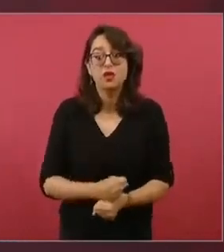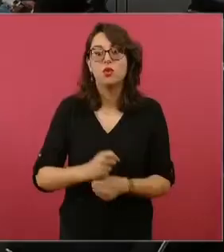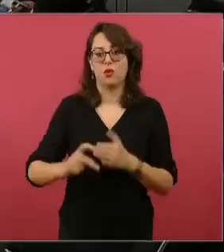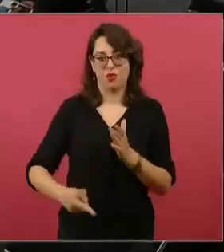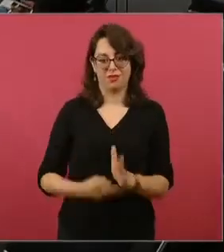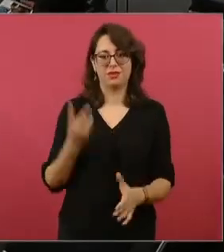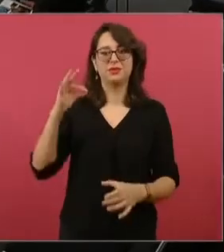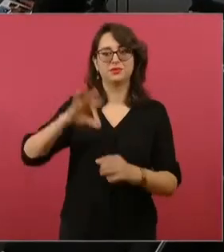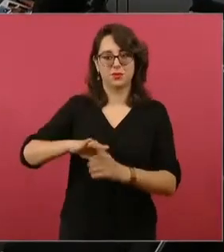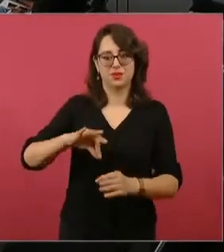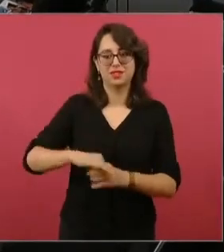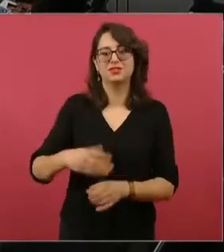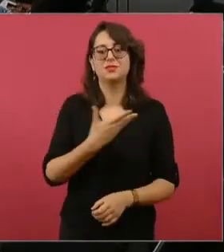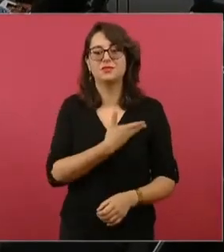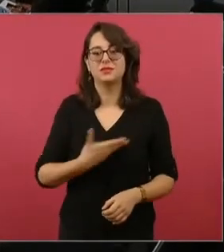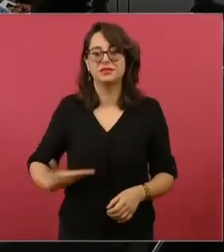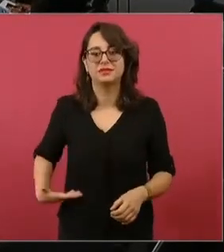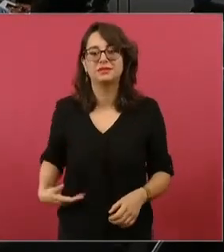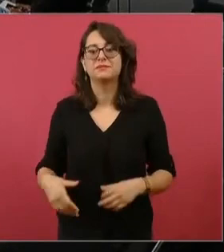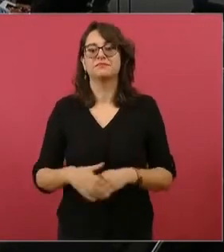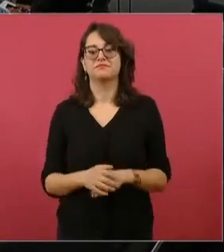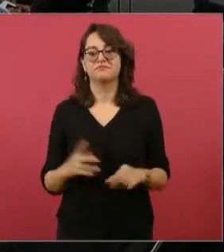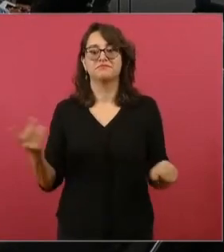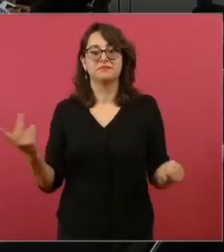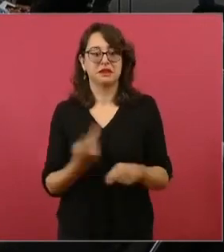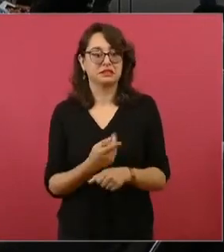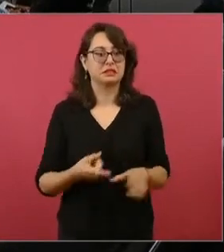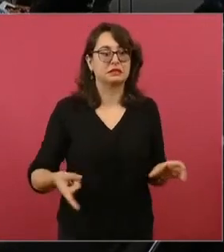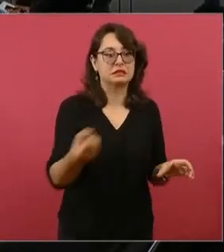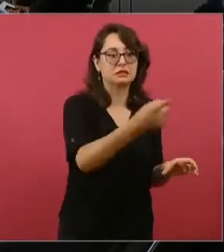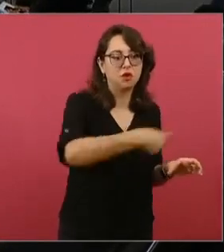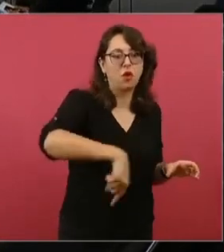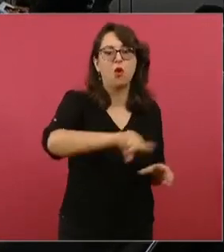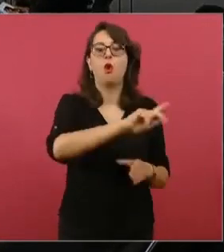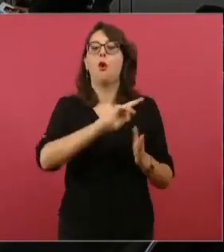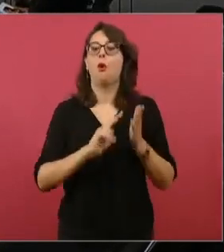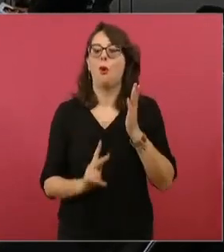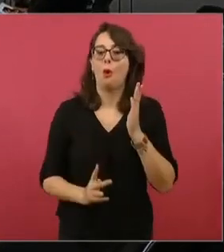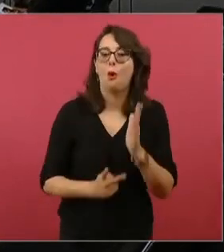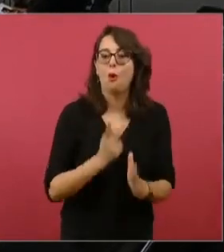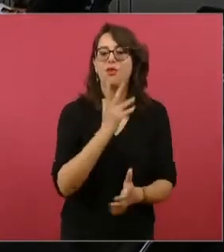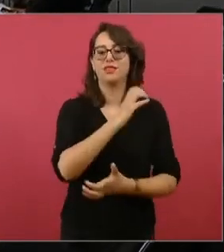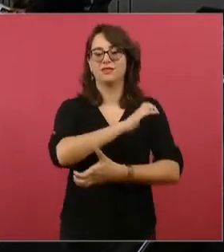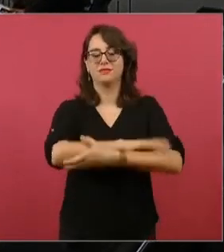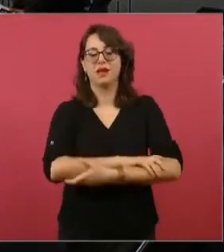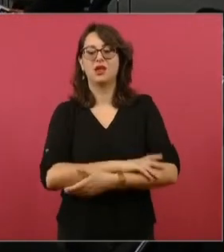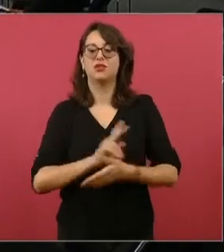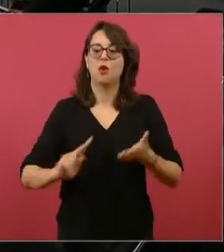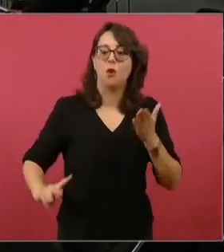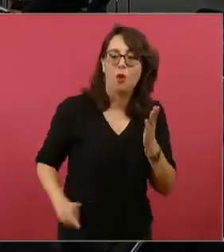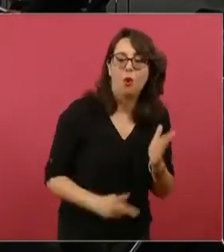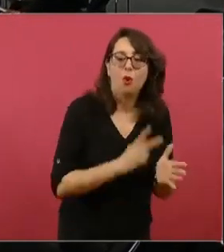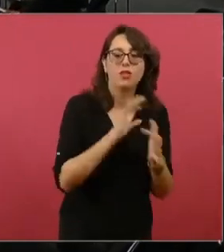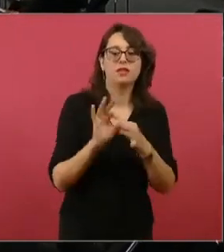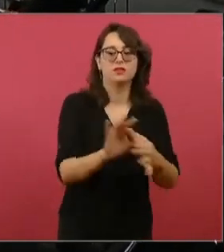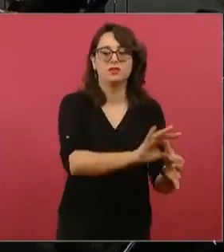vuelven, ¿no?, a buscar la unidad de esa manera en la cúpula.